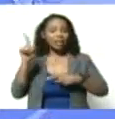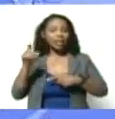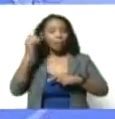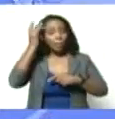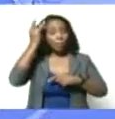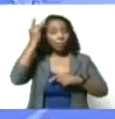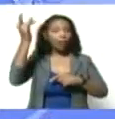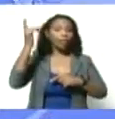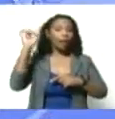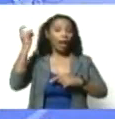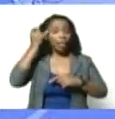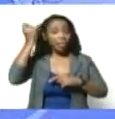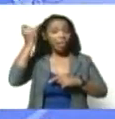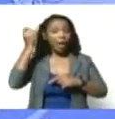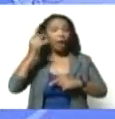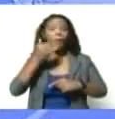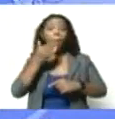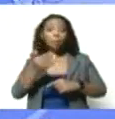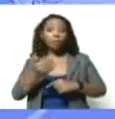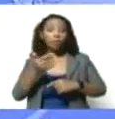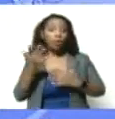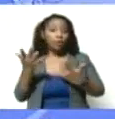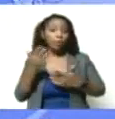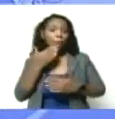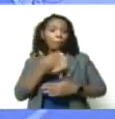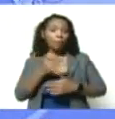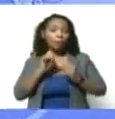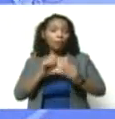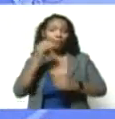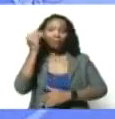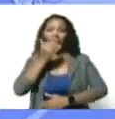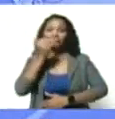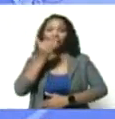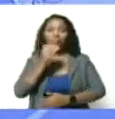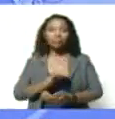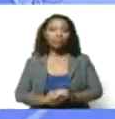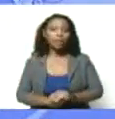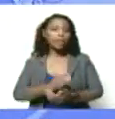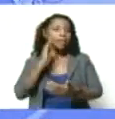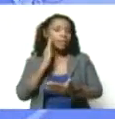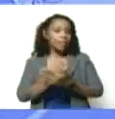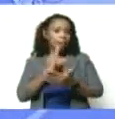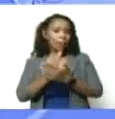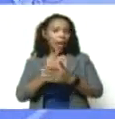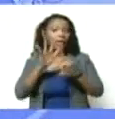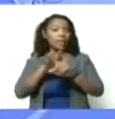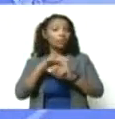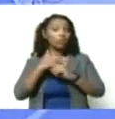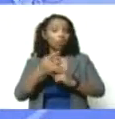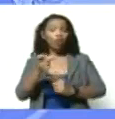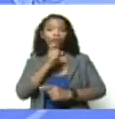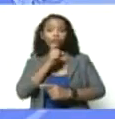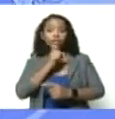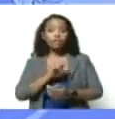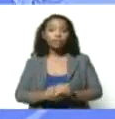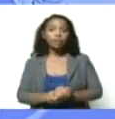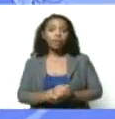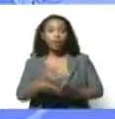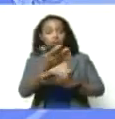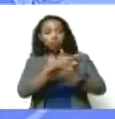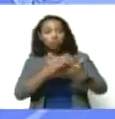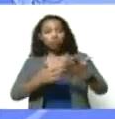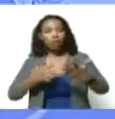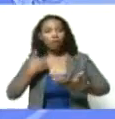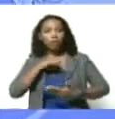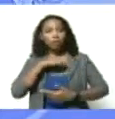Además de ser creativo, nos permitió y nos permitirá reír siempre en circunstancias difíciles. Escribía en